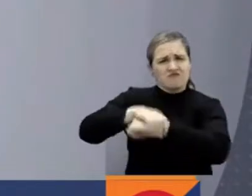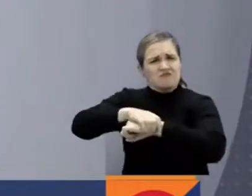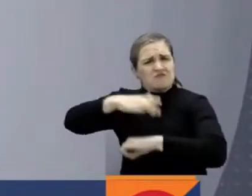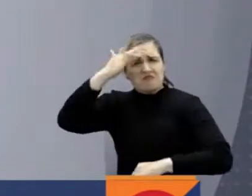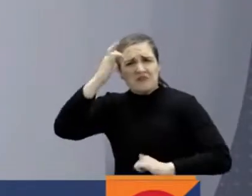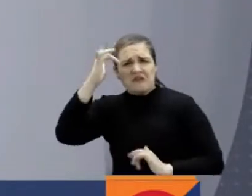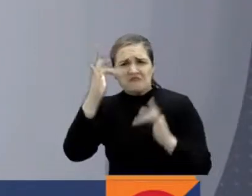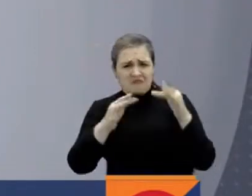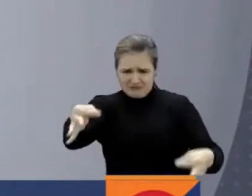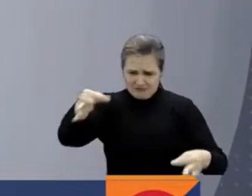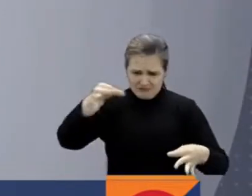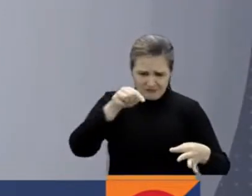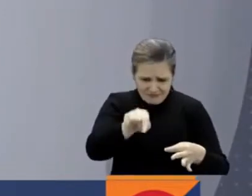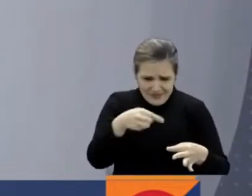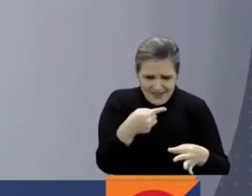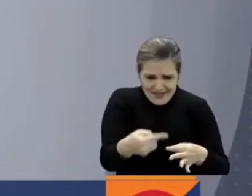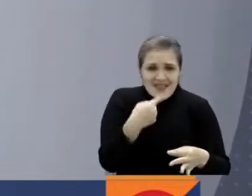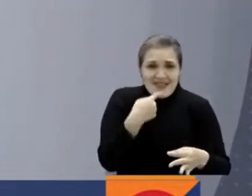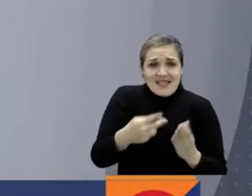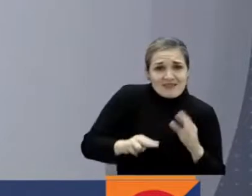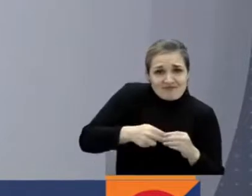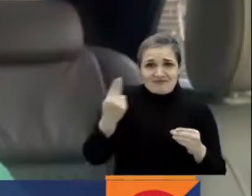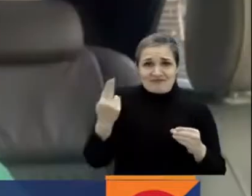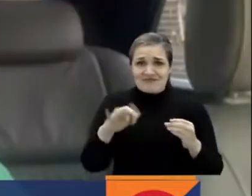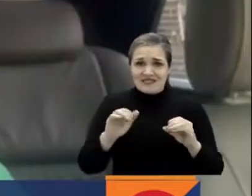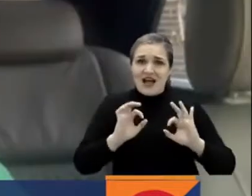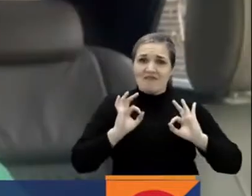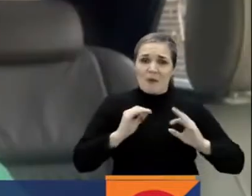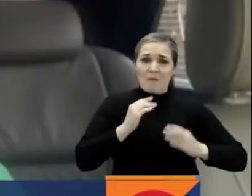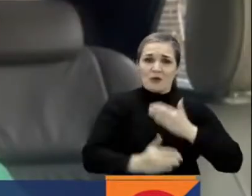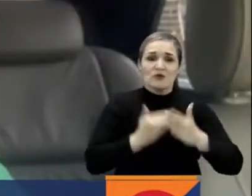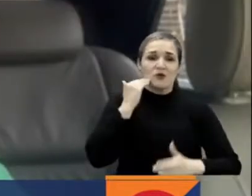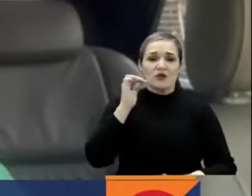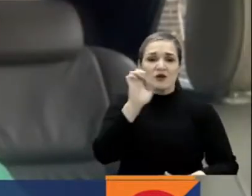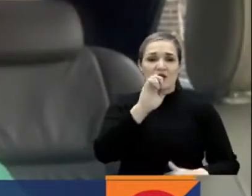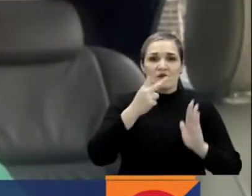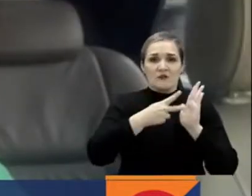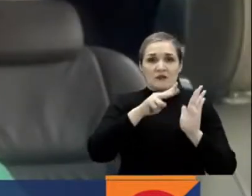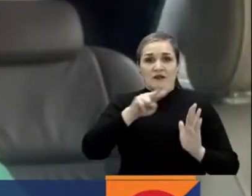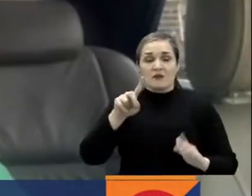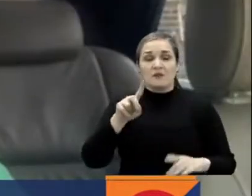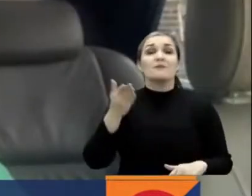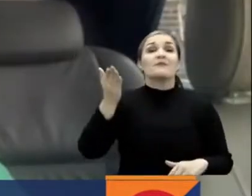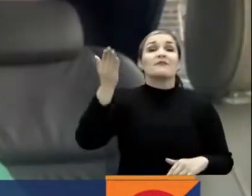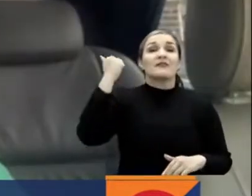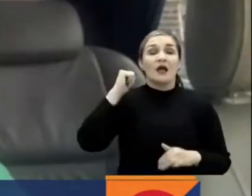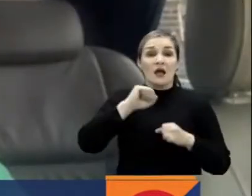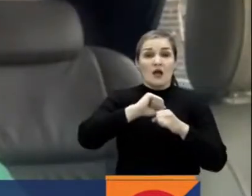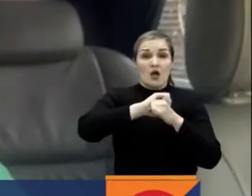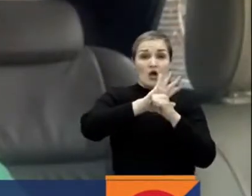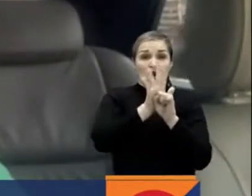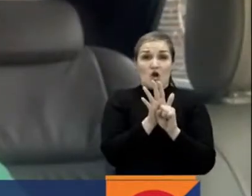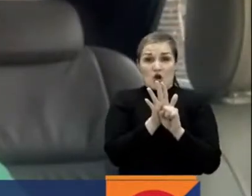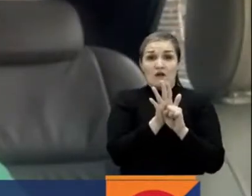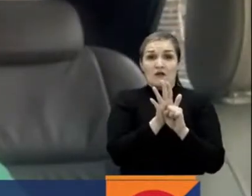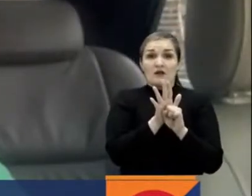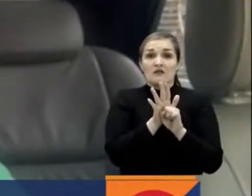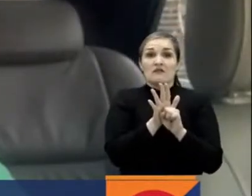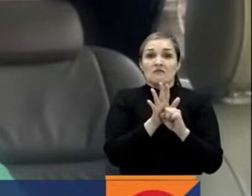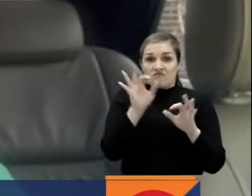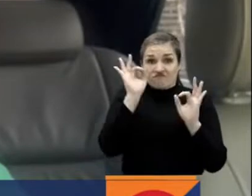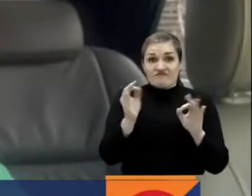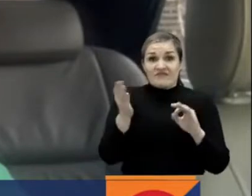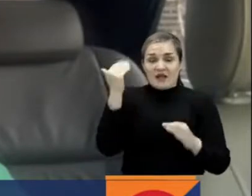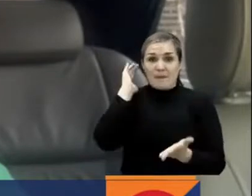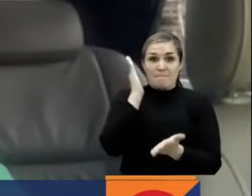la institución ordenó su retiro en enero del 2021. Lo enviaron en pandemia de una forma irregular sin darle